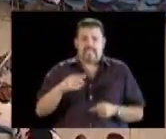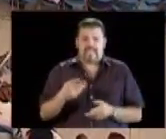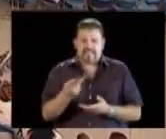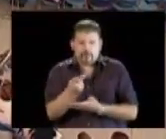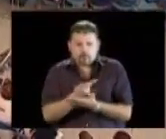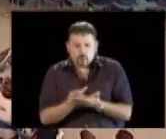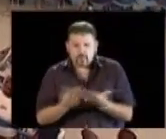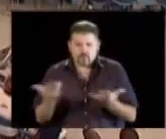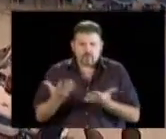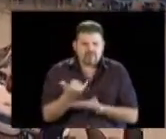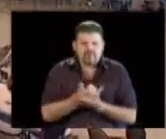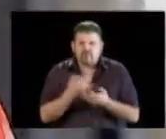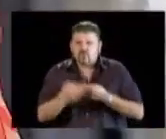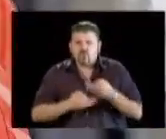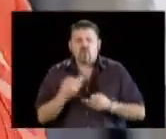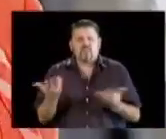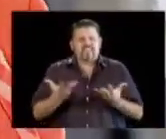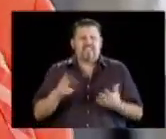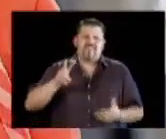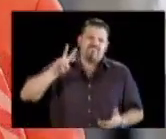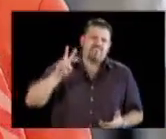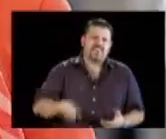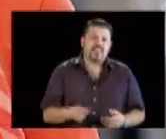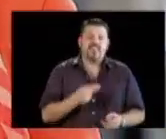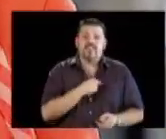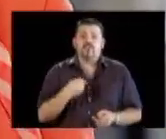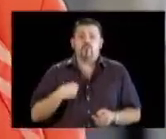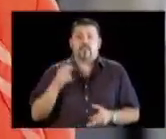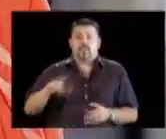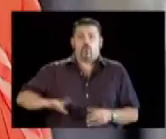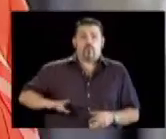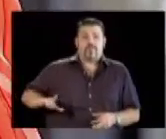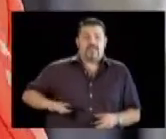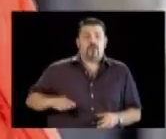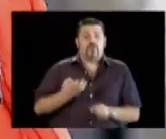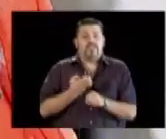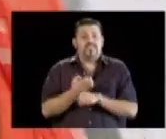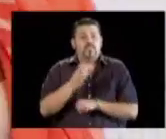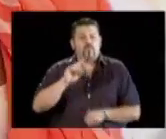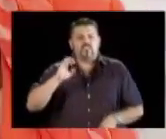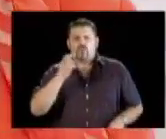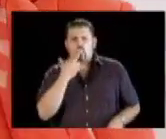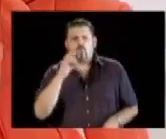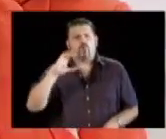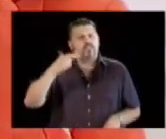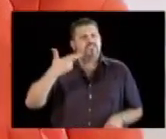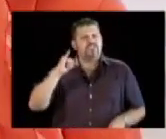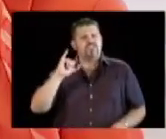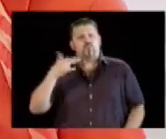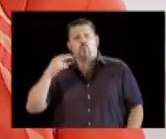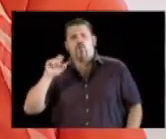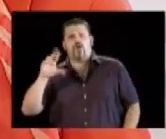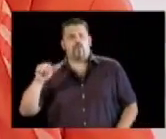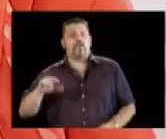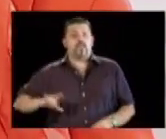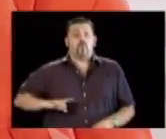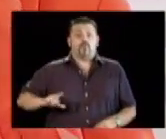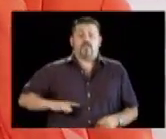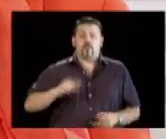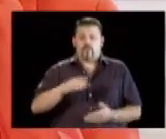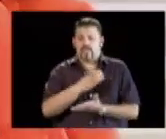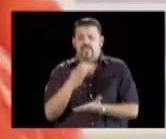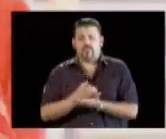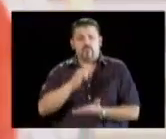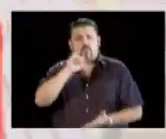Juárez sea toda una realidad. Obviamente al gobierno del estado de Chihuahua, al gobierno municipal de Ciudad Juárez y a